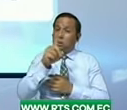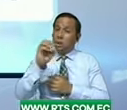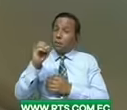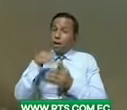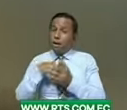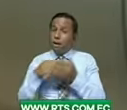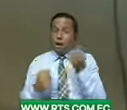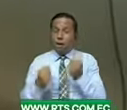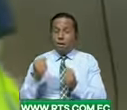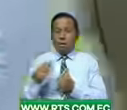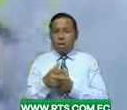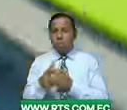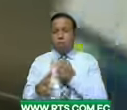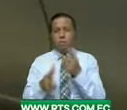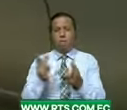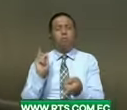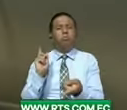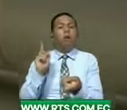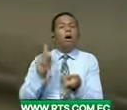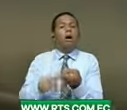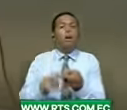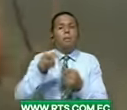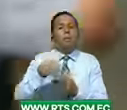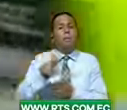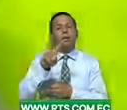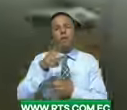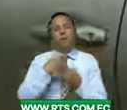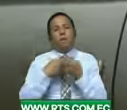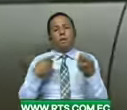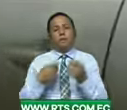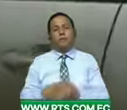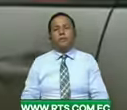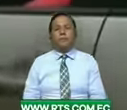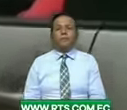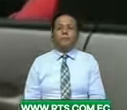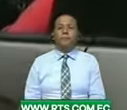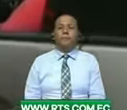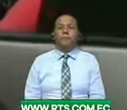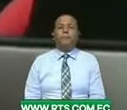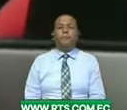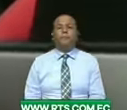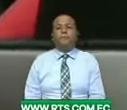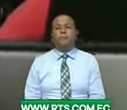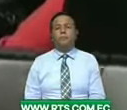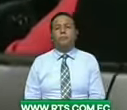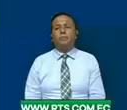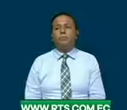se extenderá hasta el martes 2 de marzo, informó Carlos Julio Gurumendi.